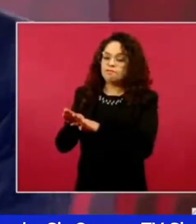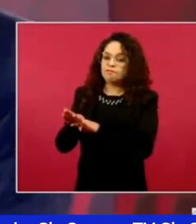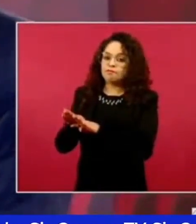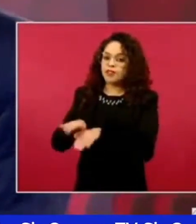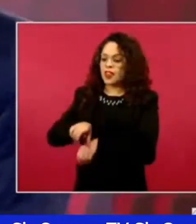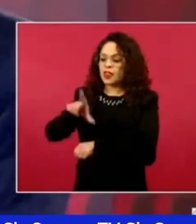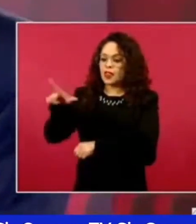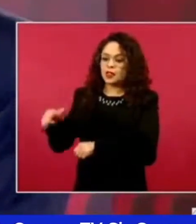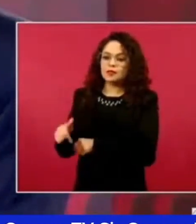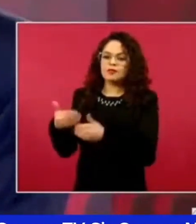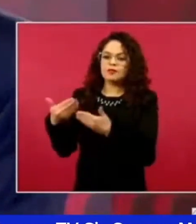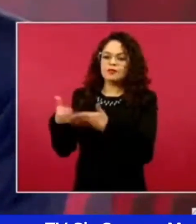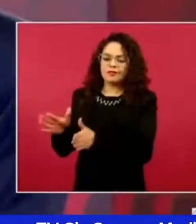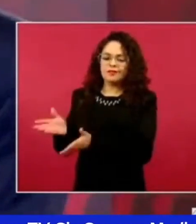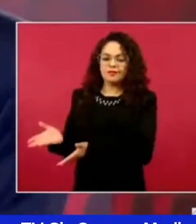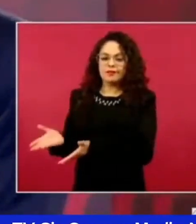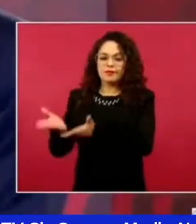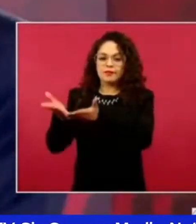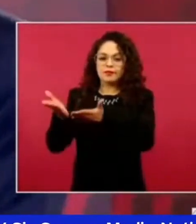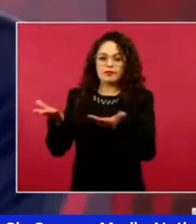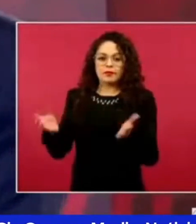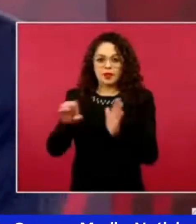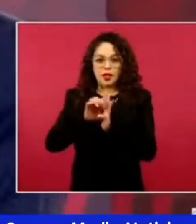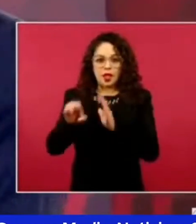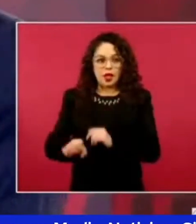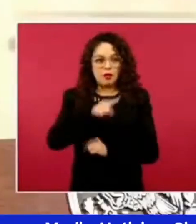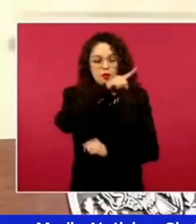etcétera, etcétera, etcétera, etcétera, etcétera.